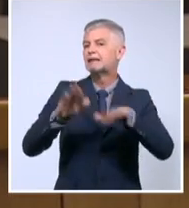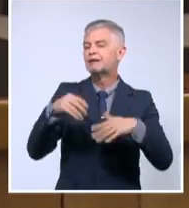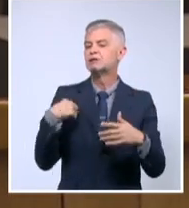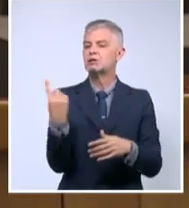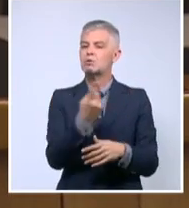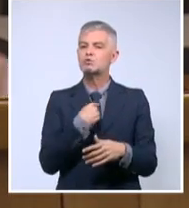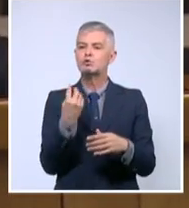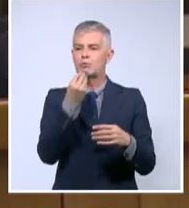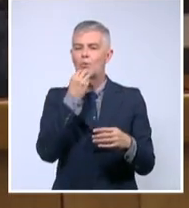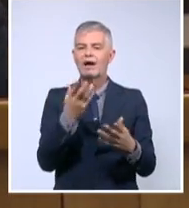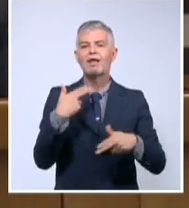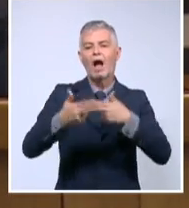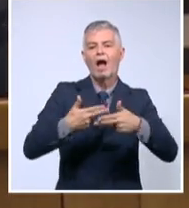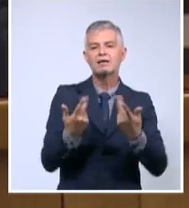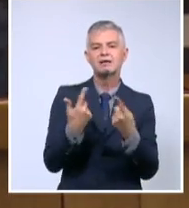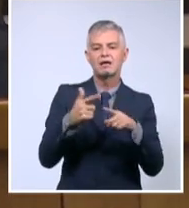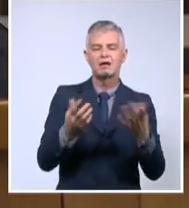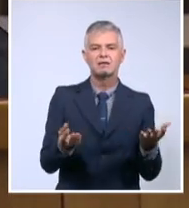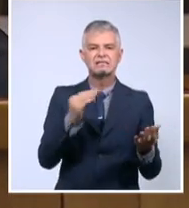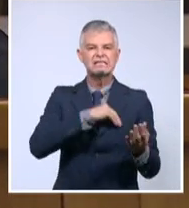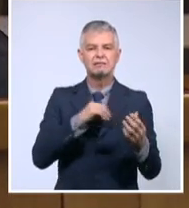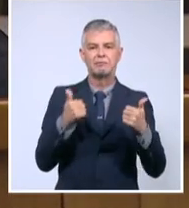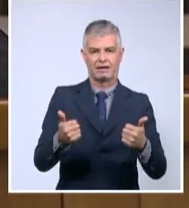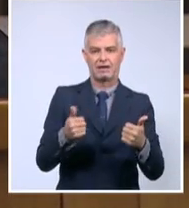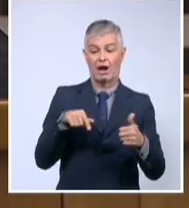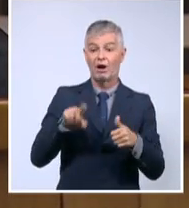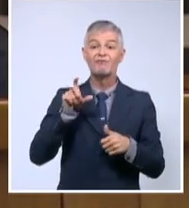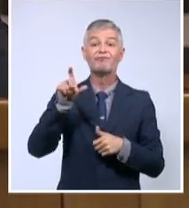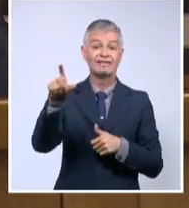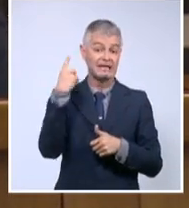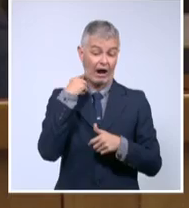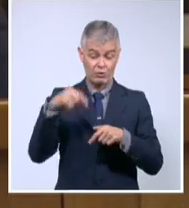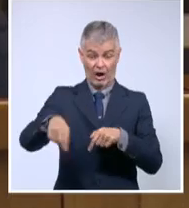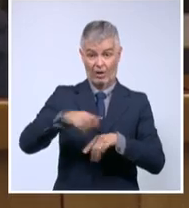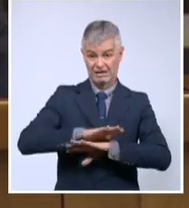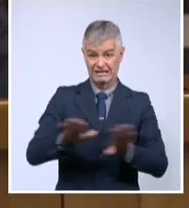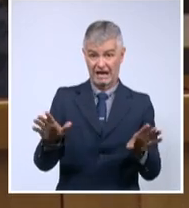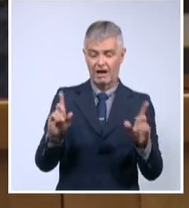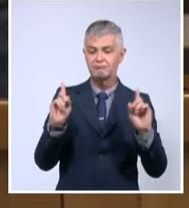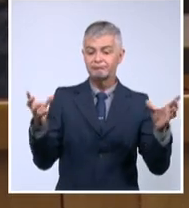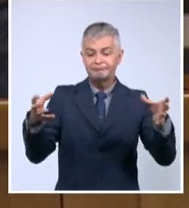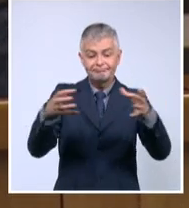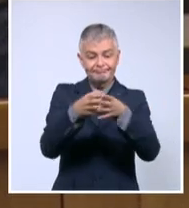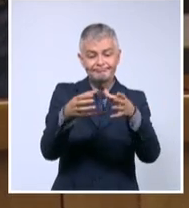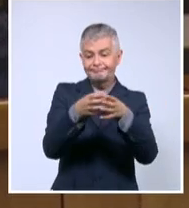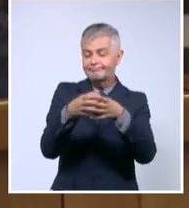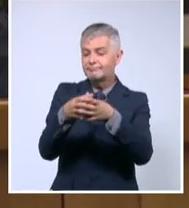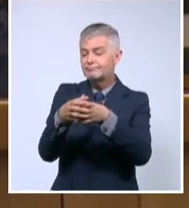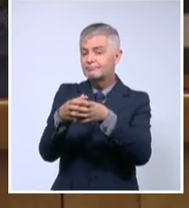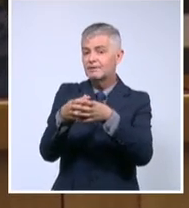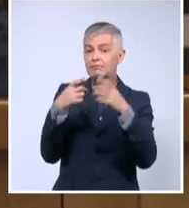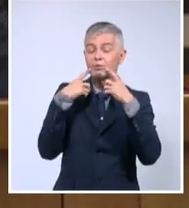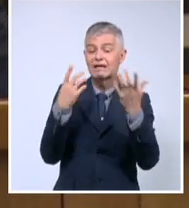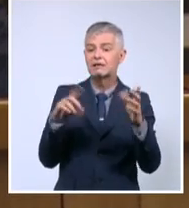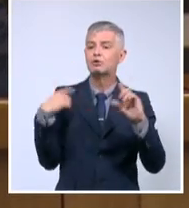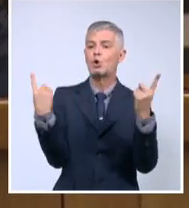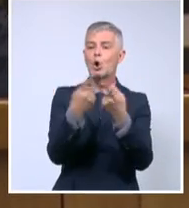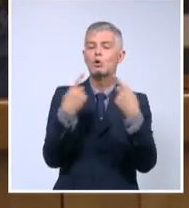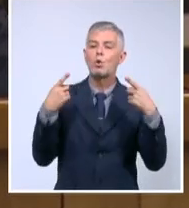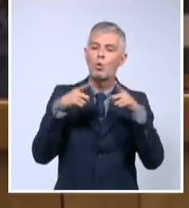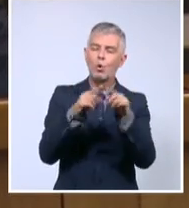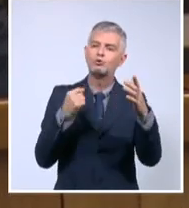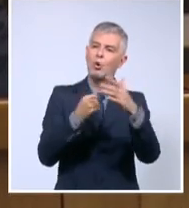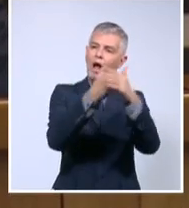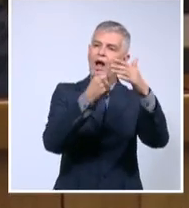realizaciones. En estos días de final de año, de reunión imprescindible para seguir juntos empujando el país, como escribió el